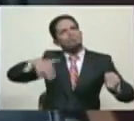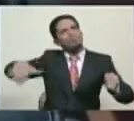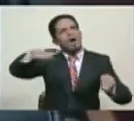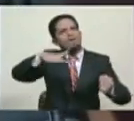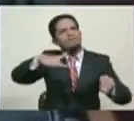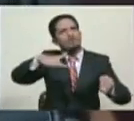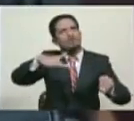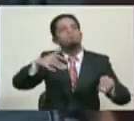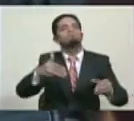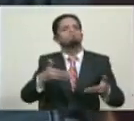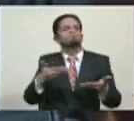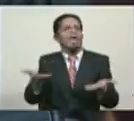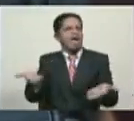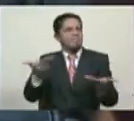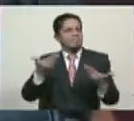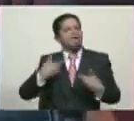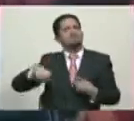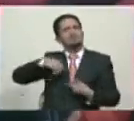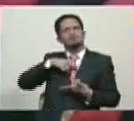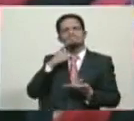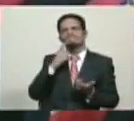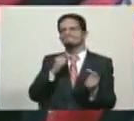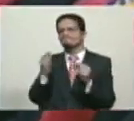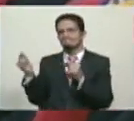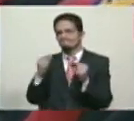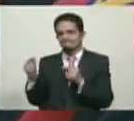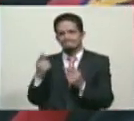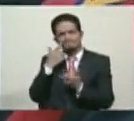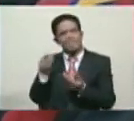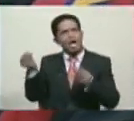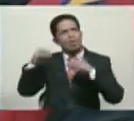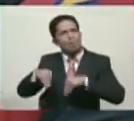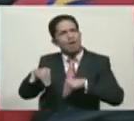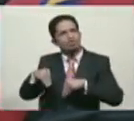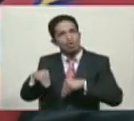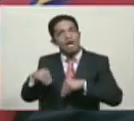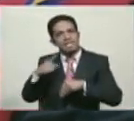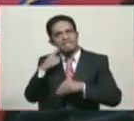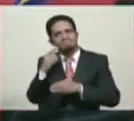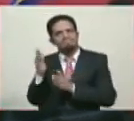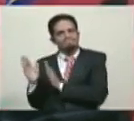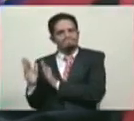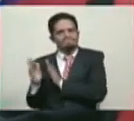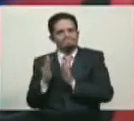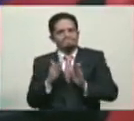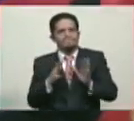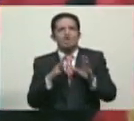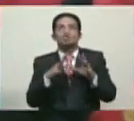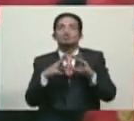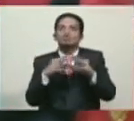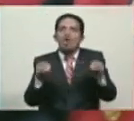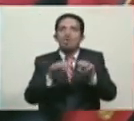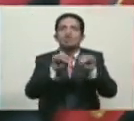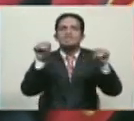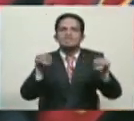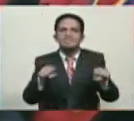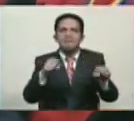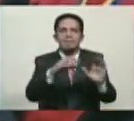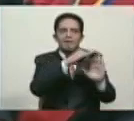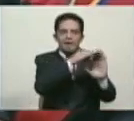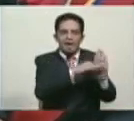para brindarnos la posibilidad de organizarnos políticamente y ordenar en lo jurídico todo el sistema normativo